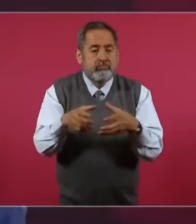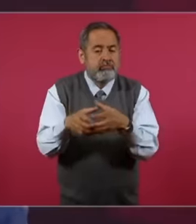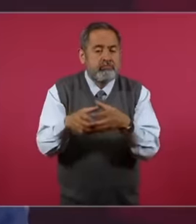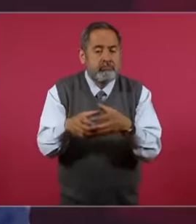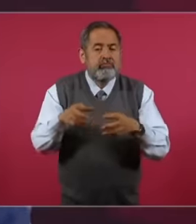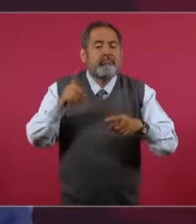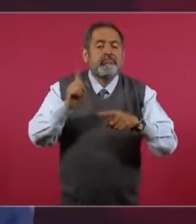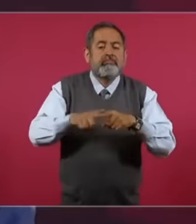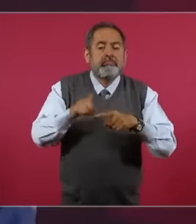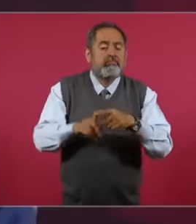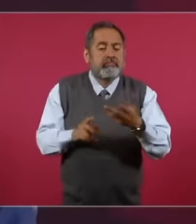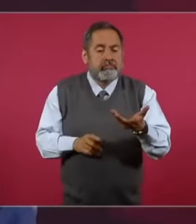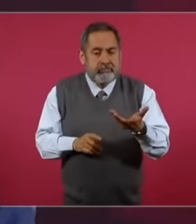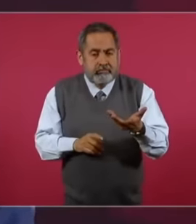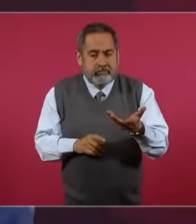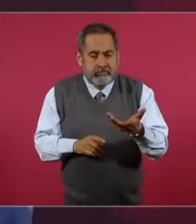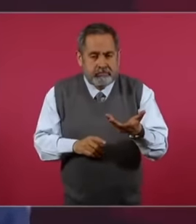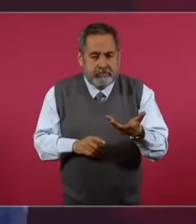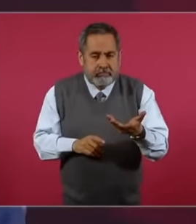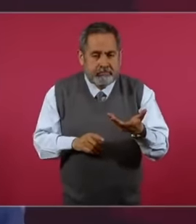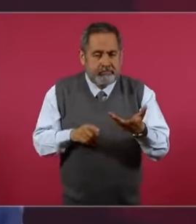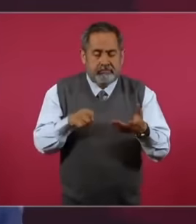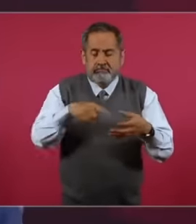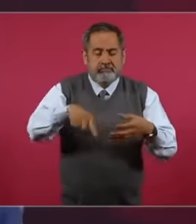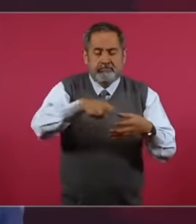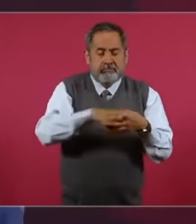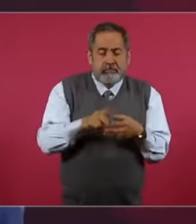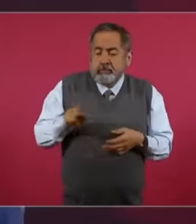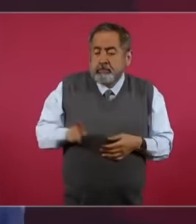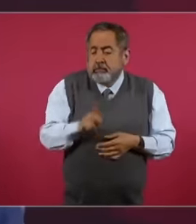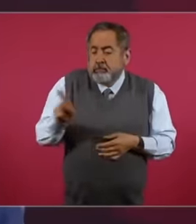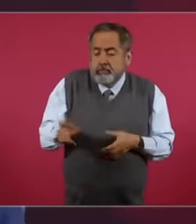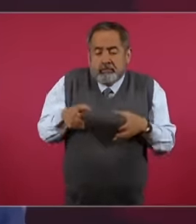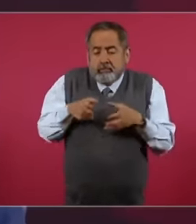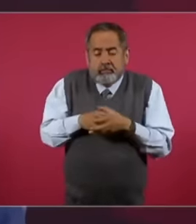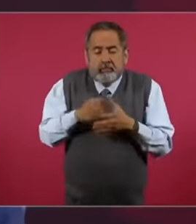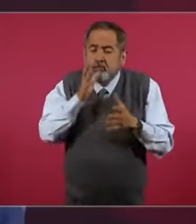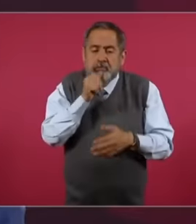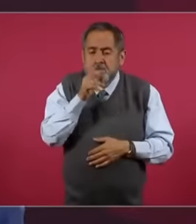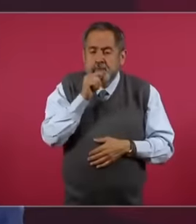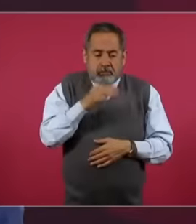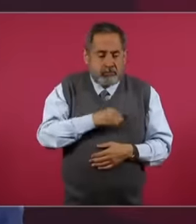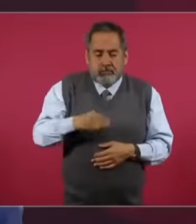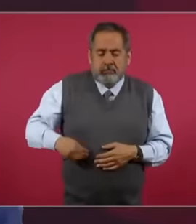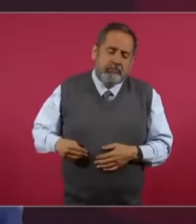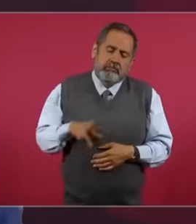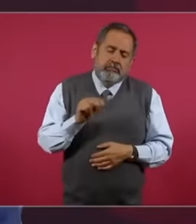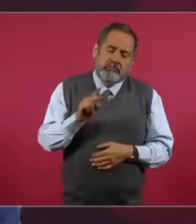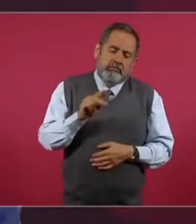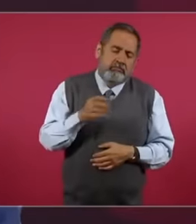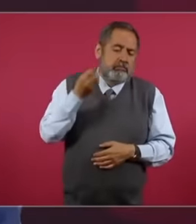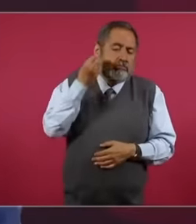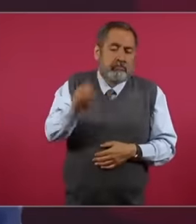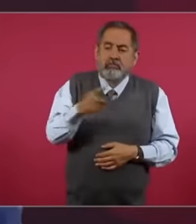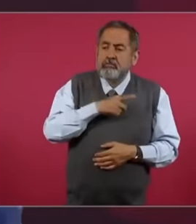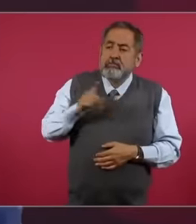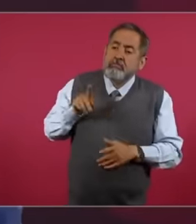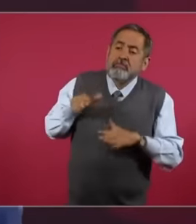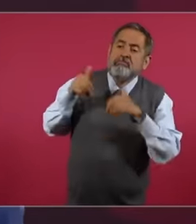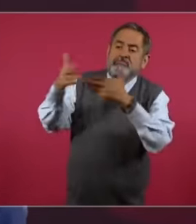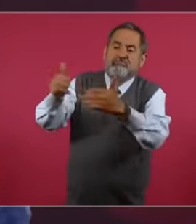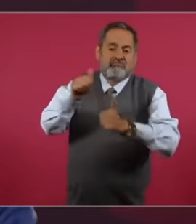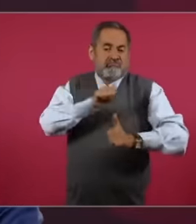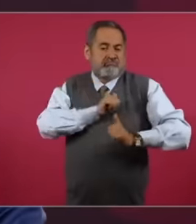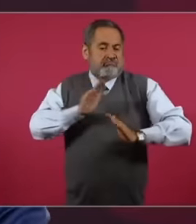pudo ser realizado por autoridades municipales, ni por policías